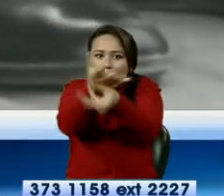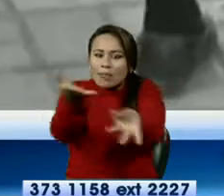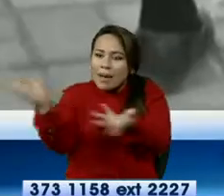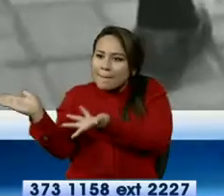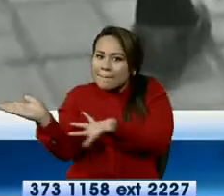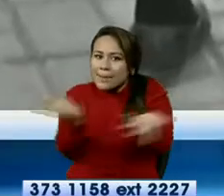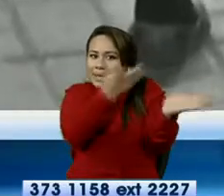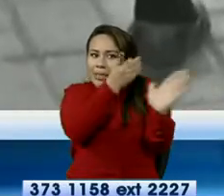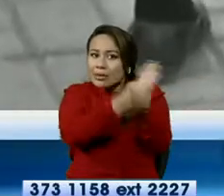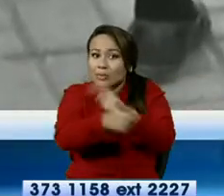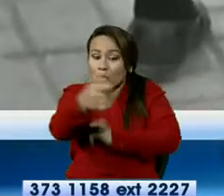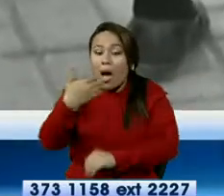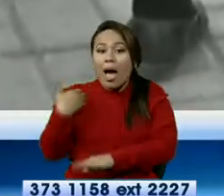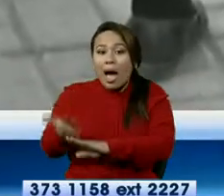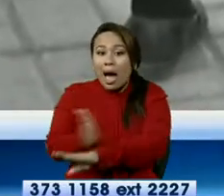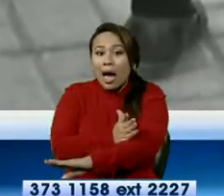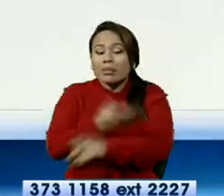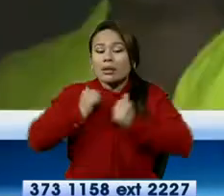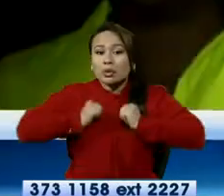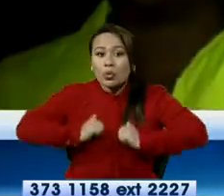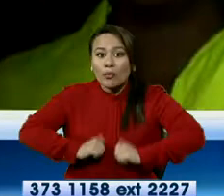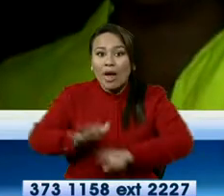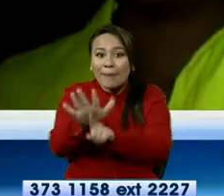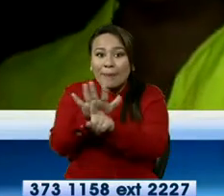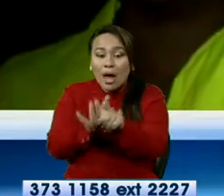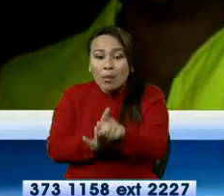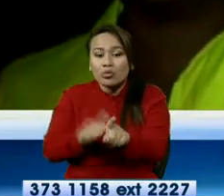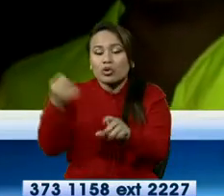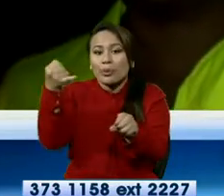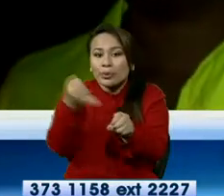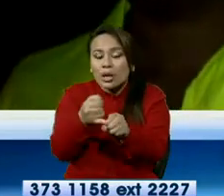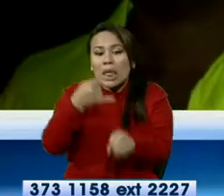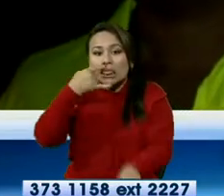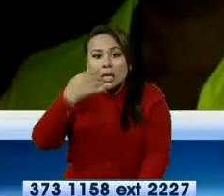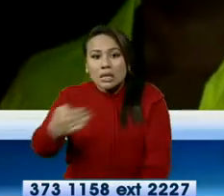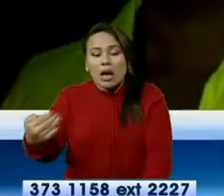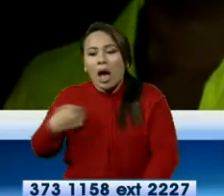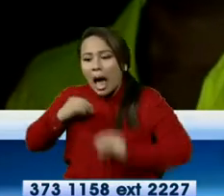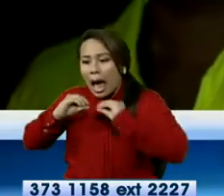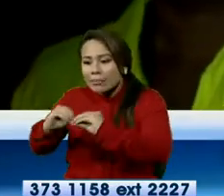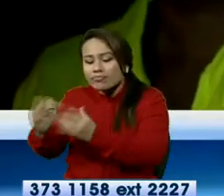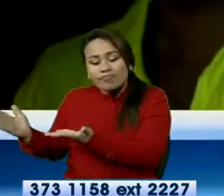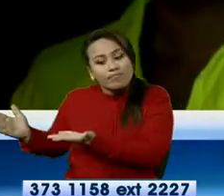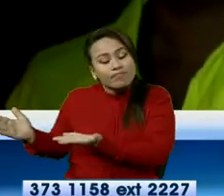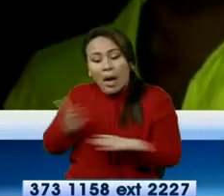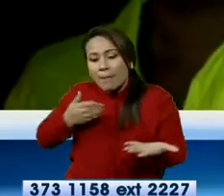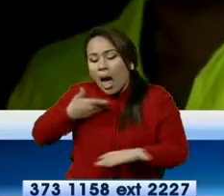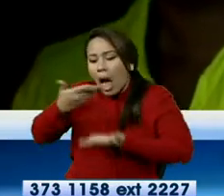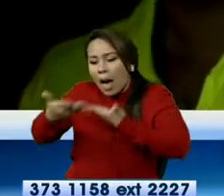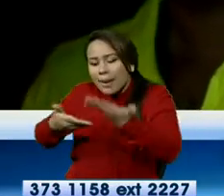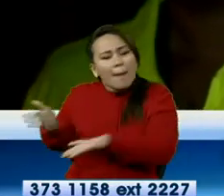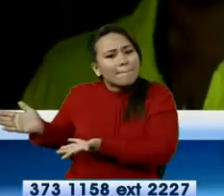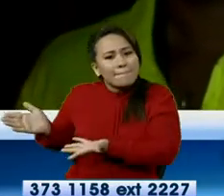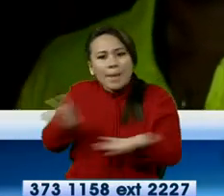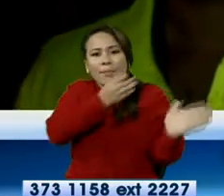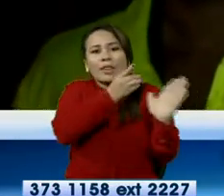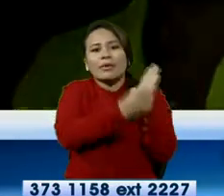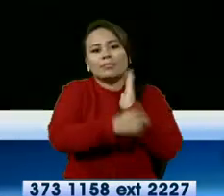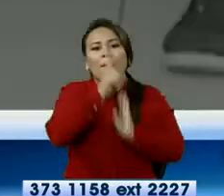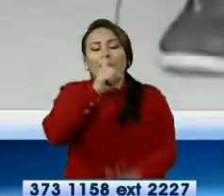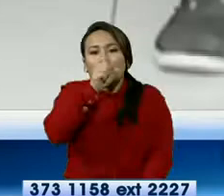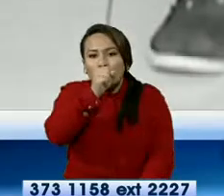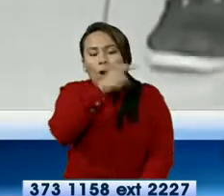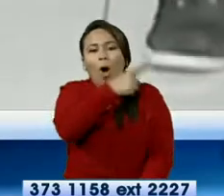violentadas sexualmente estarían niñas. Procedió a violentar sexualmente a una niña de 11 años de edad en el sector de